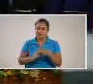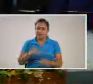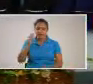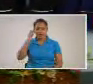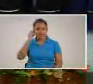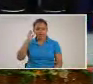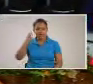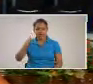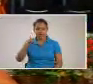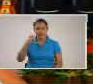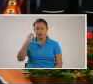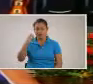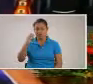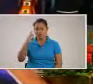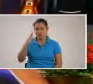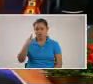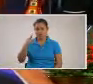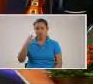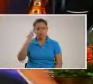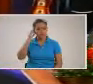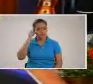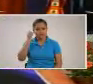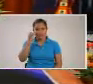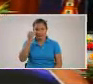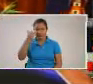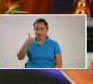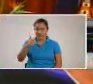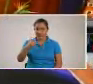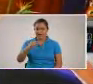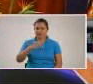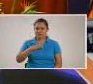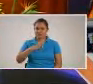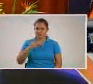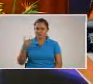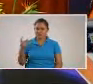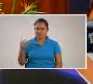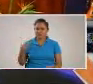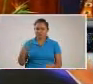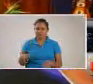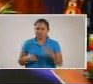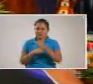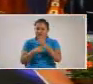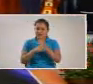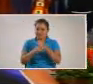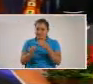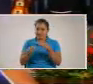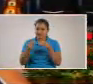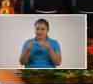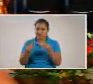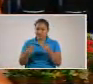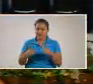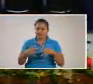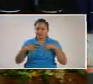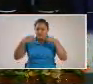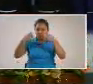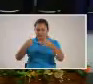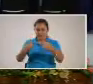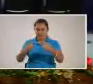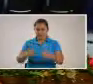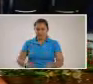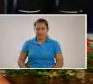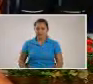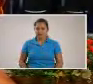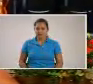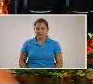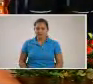un conflicto muy fuerte con Rusia hace algunos años, no recuerdo, como el 2008 me parece que fue el conflicto de Georgia.